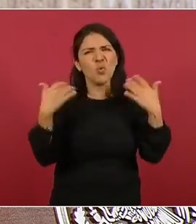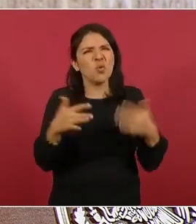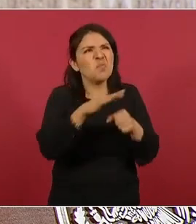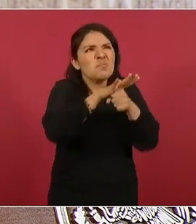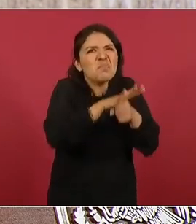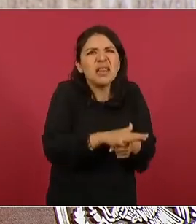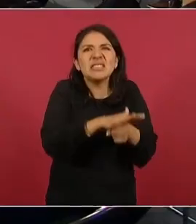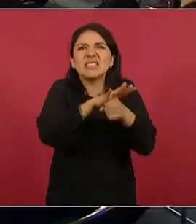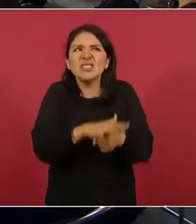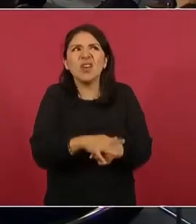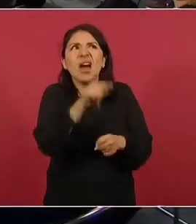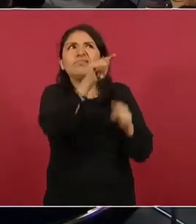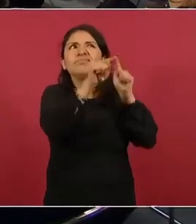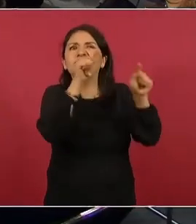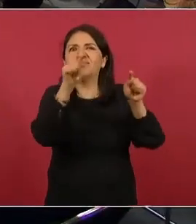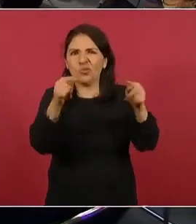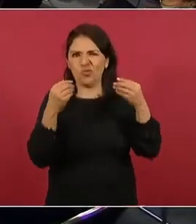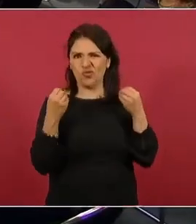por el litio.